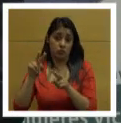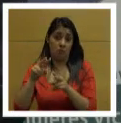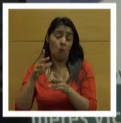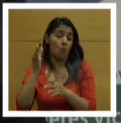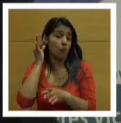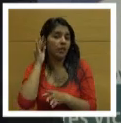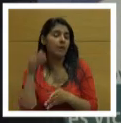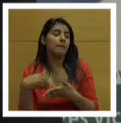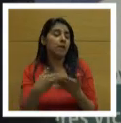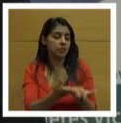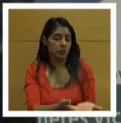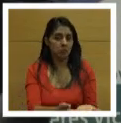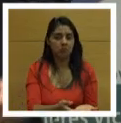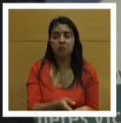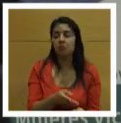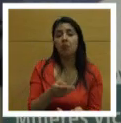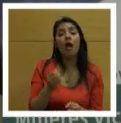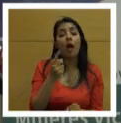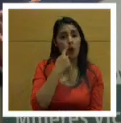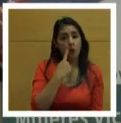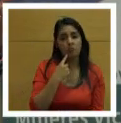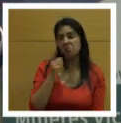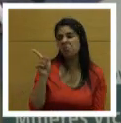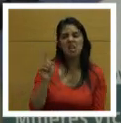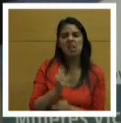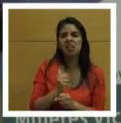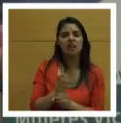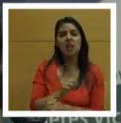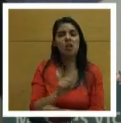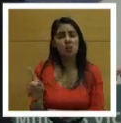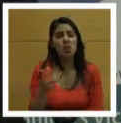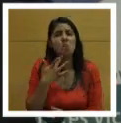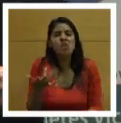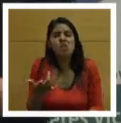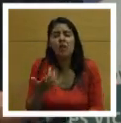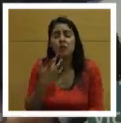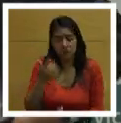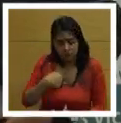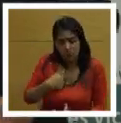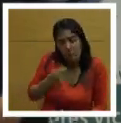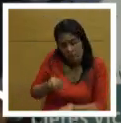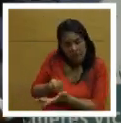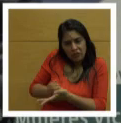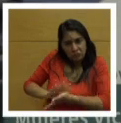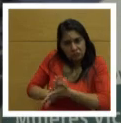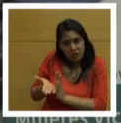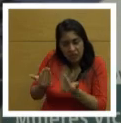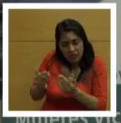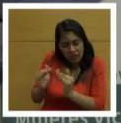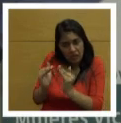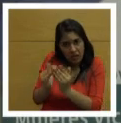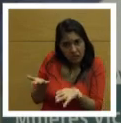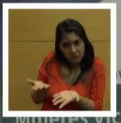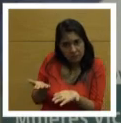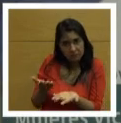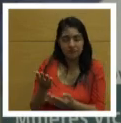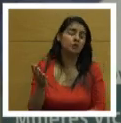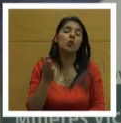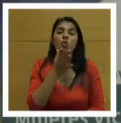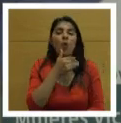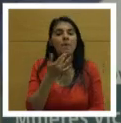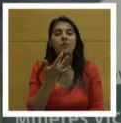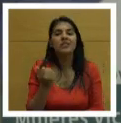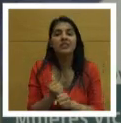Además, ella no tiene por qué trabajar. No tiene por qué trabajar porque él provee todo lo necesario para la casa. No tiene por qué trabajar porque